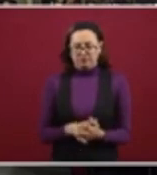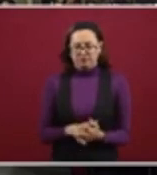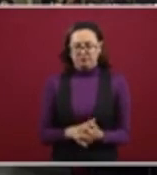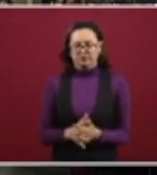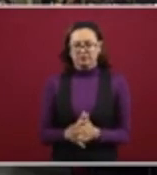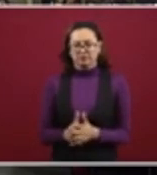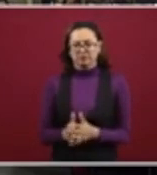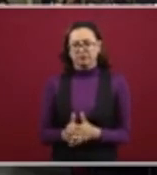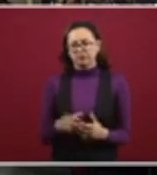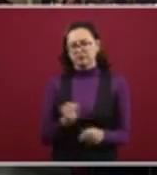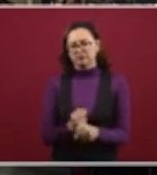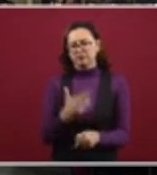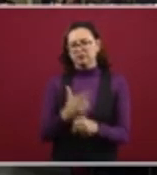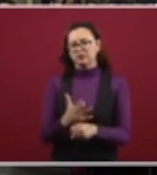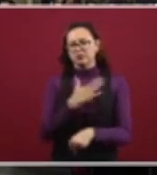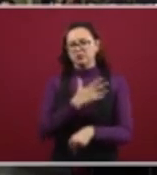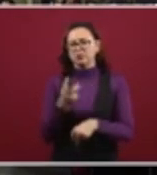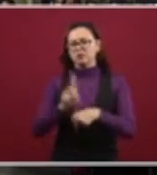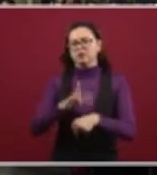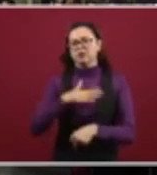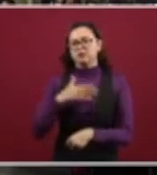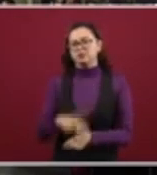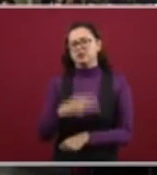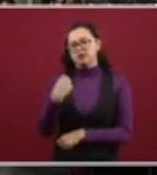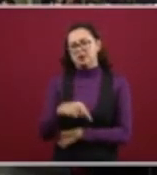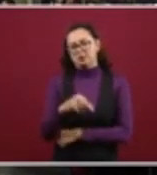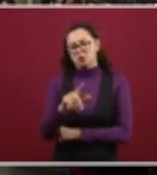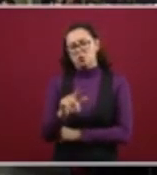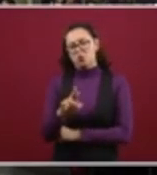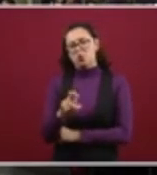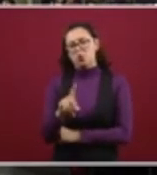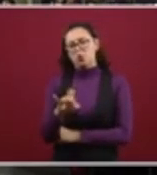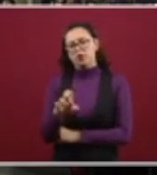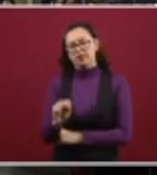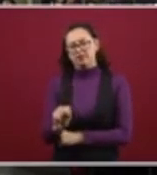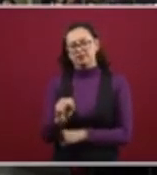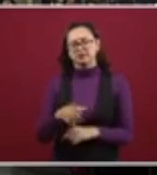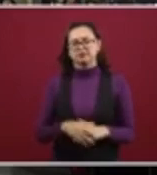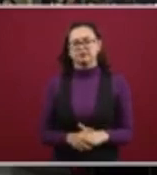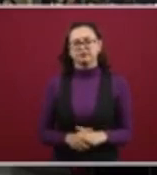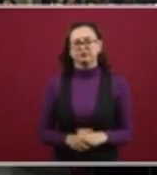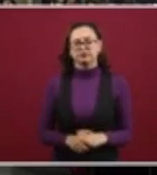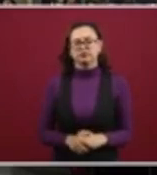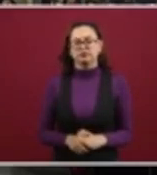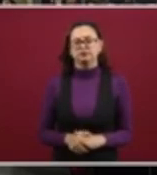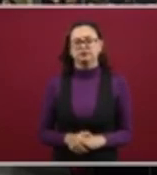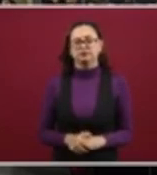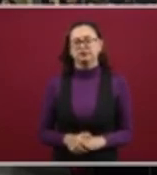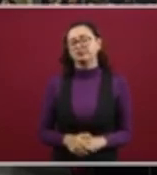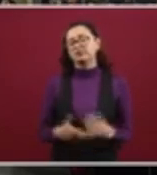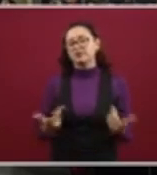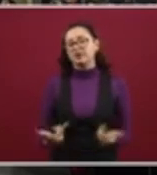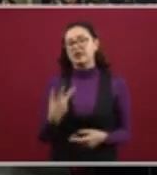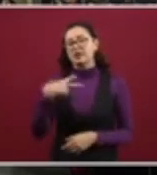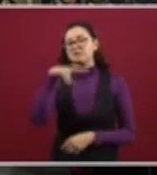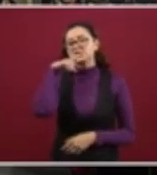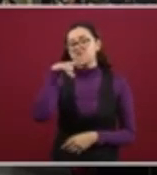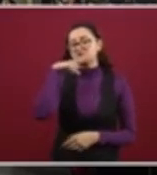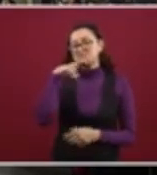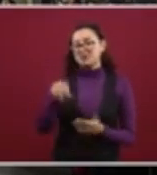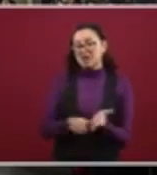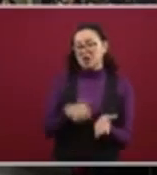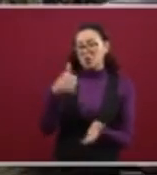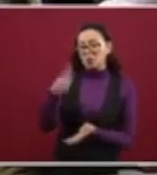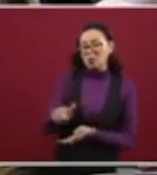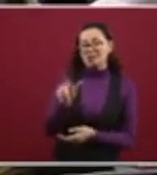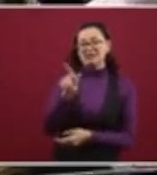Señor secretario, buenos días. Lourdes Aguilar, de México Informa. Preguntarle, el precio del aguacate se ha encarecido en más de un